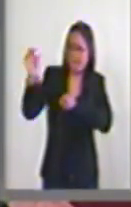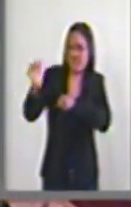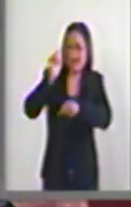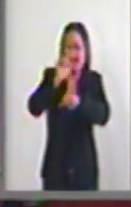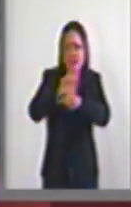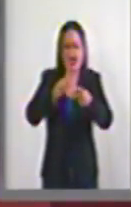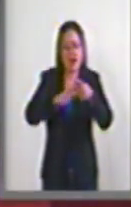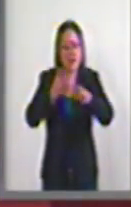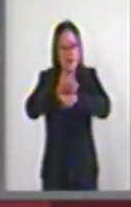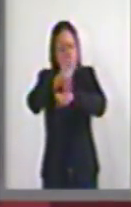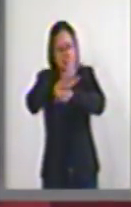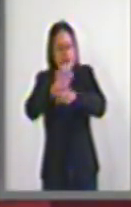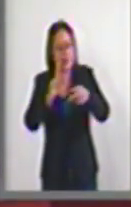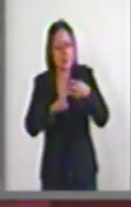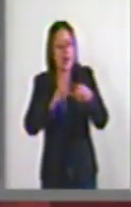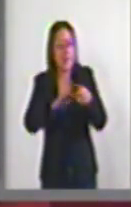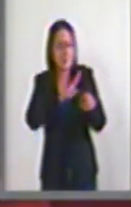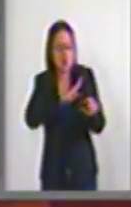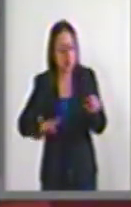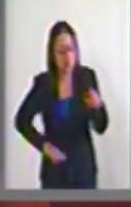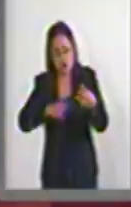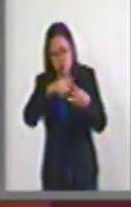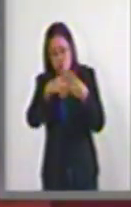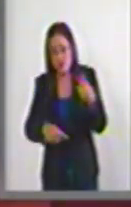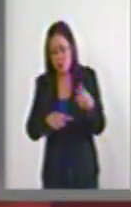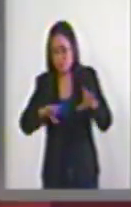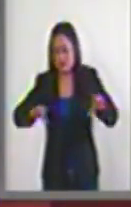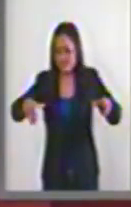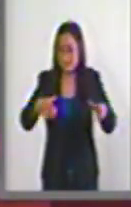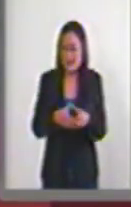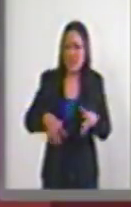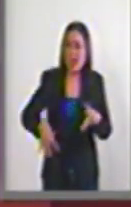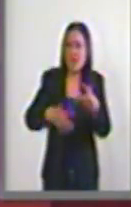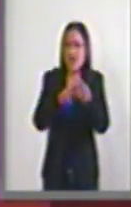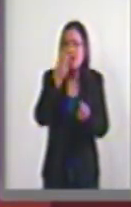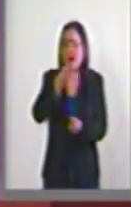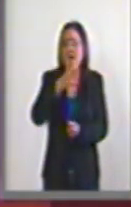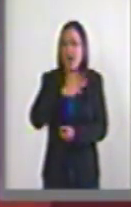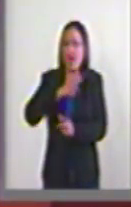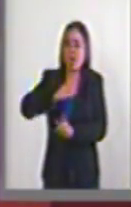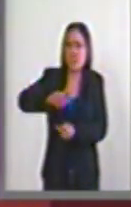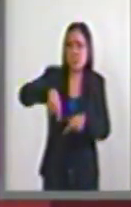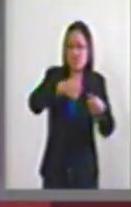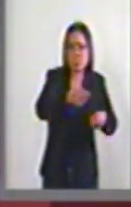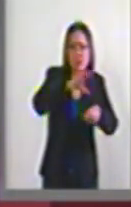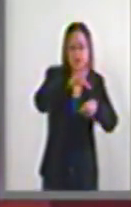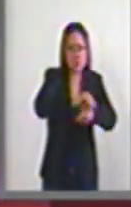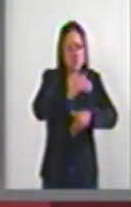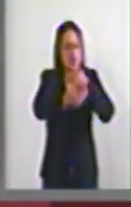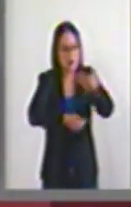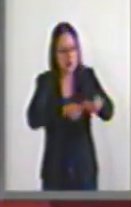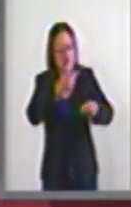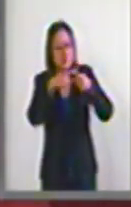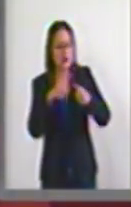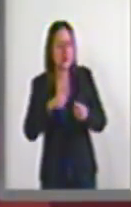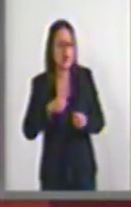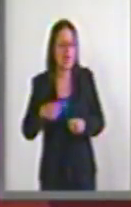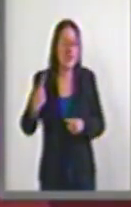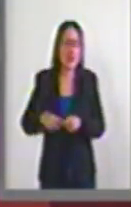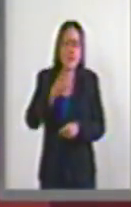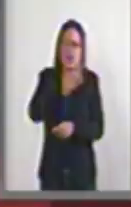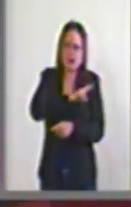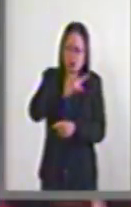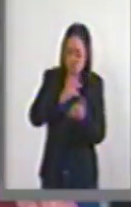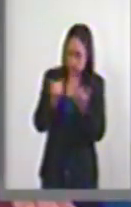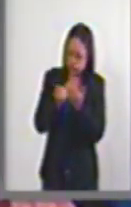federales, estatales, municipales, así como concesiones y servicios administrativos por